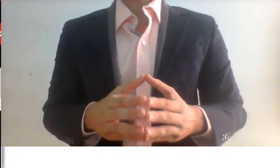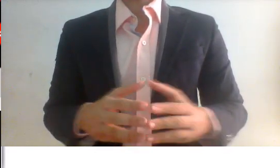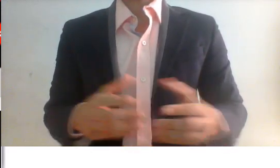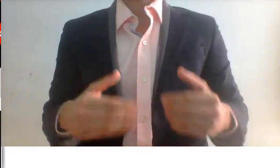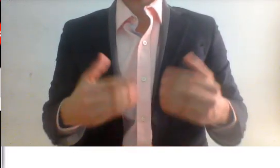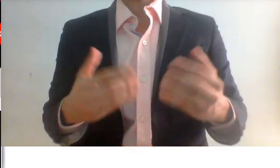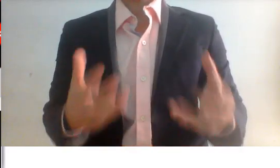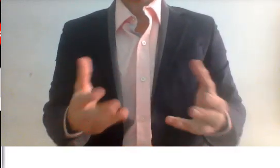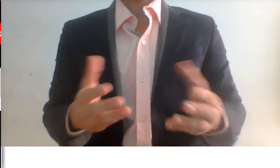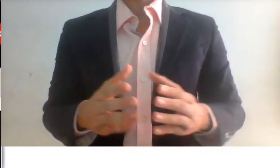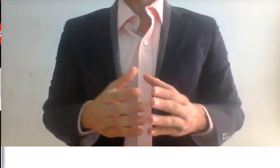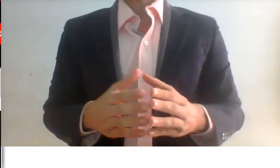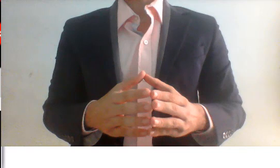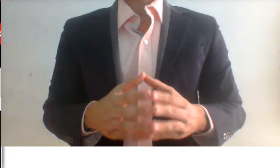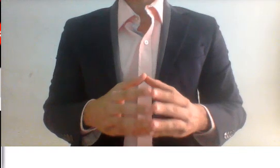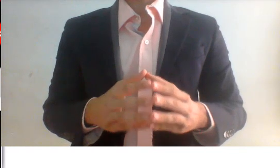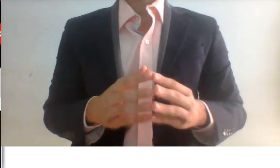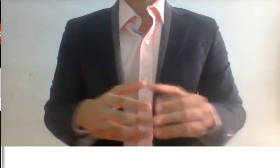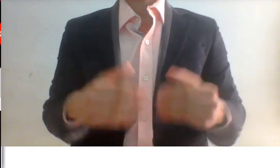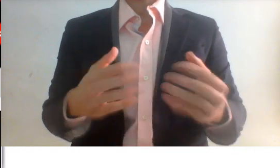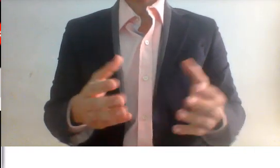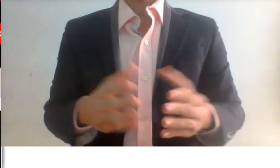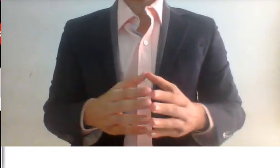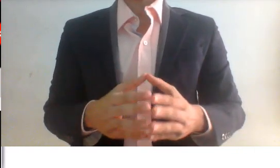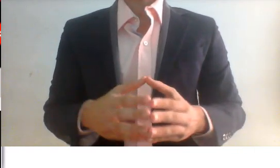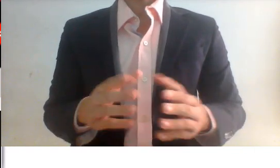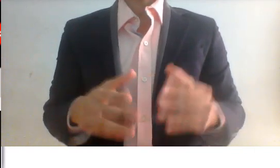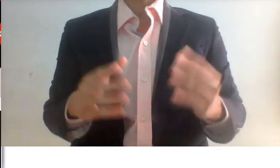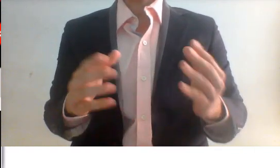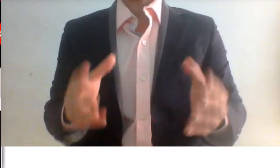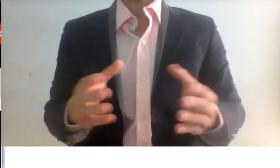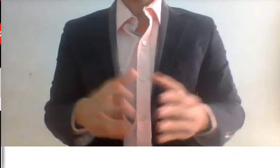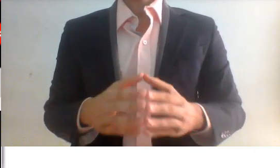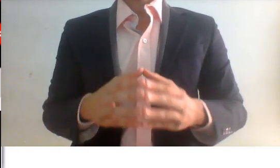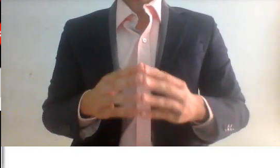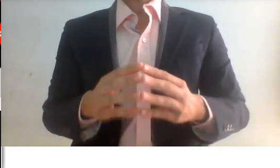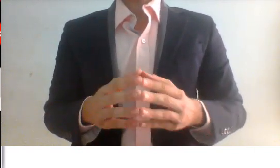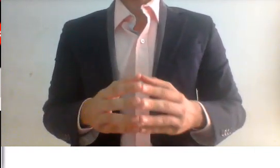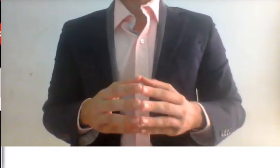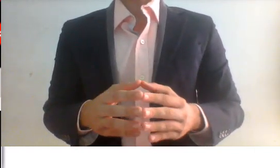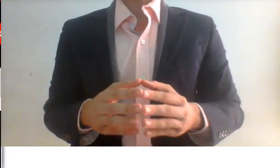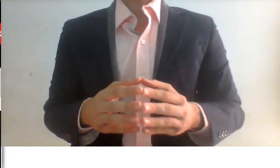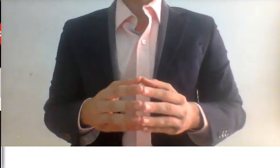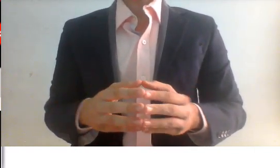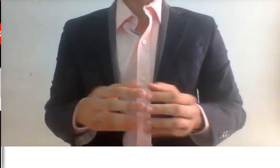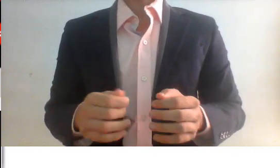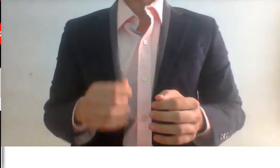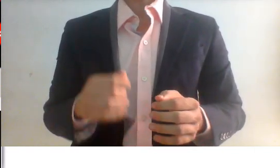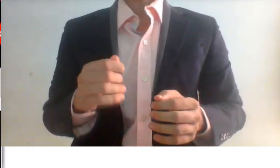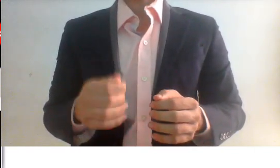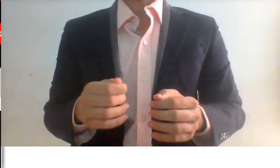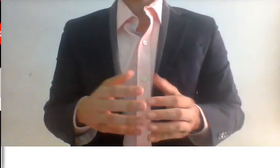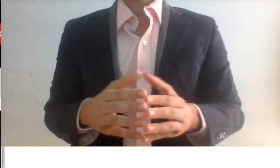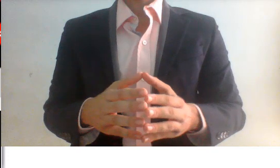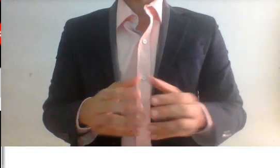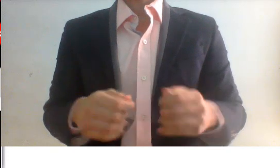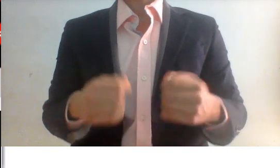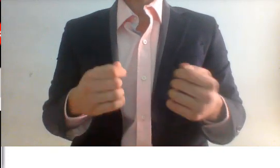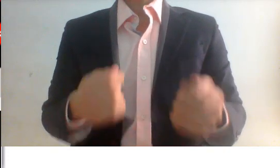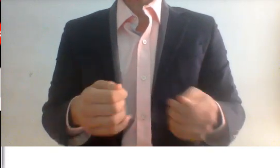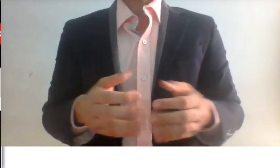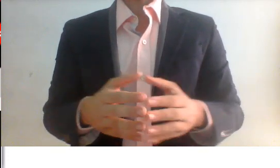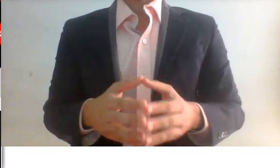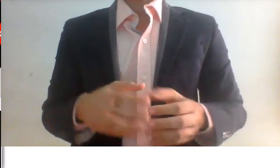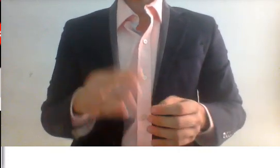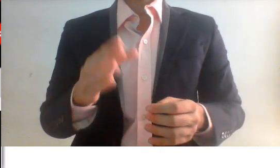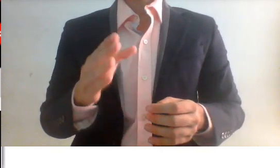2 días de su gobierno firmó un contrato con una empresa que estaba ligada a Genaro García Luna, donde precisamente este contrato era de capacitación bajo